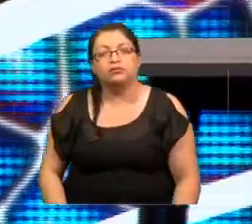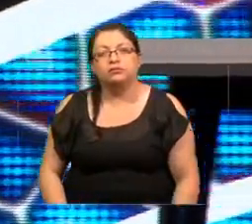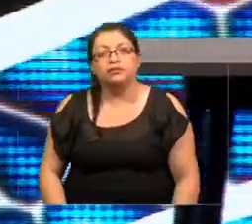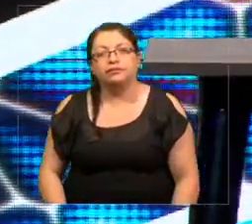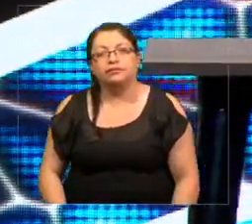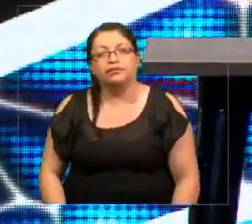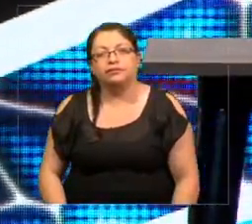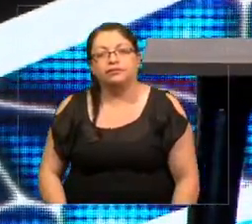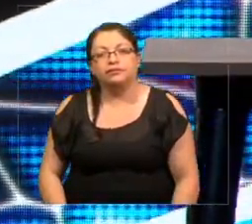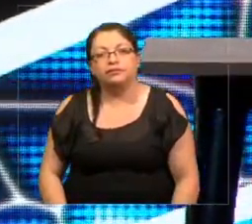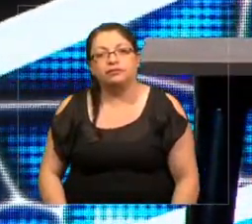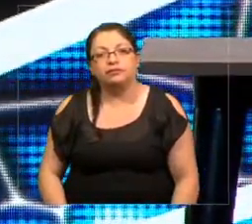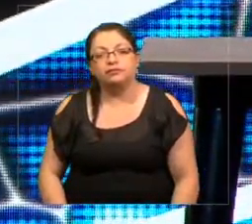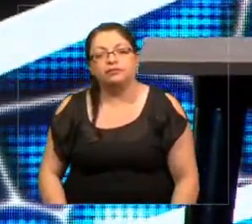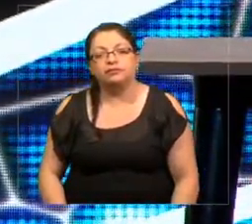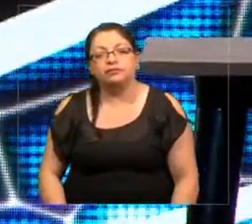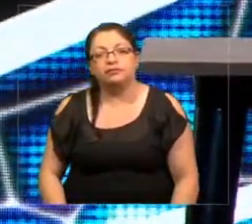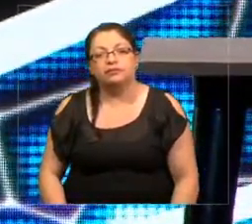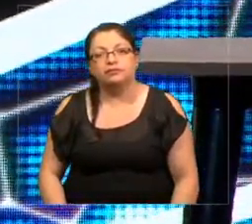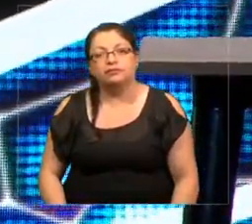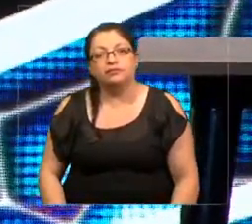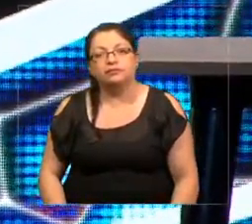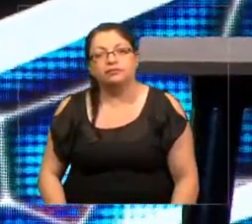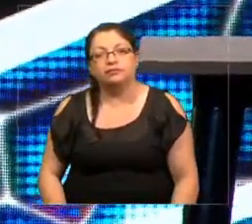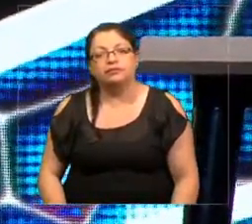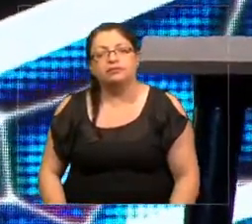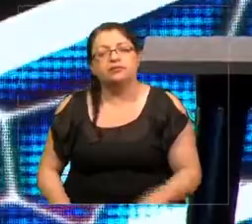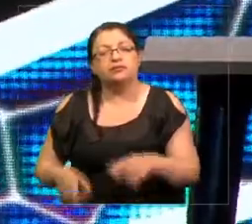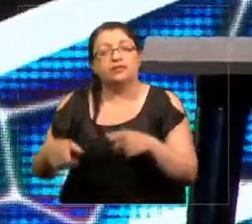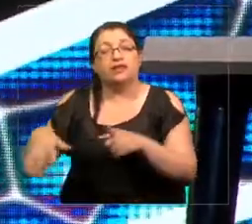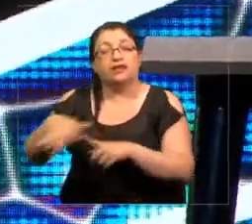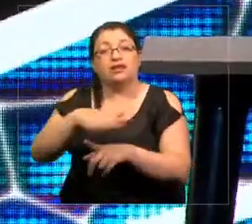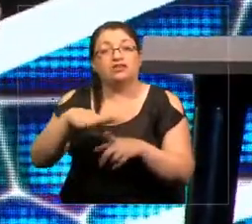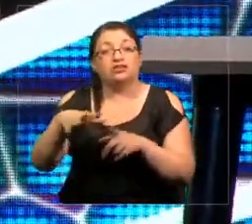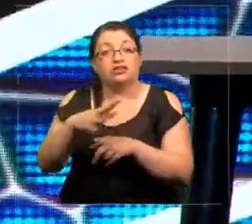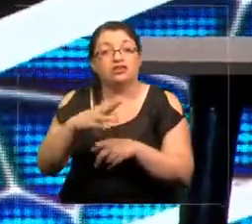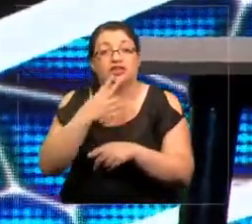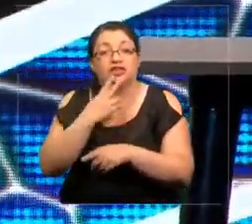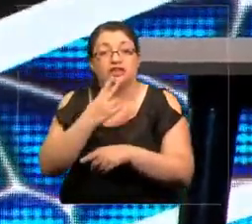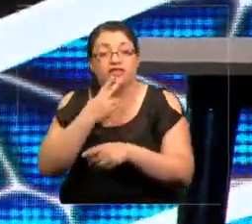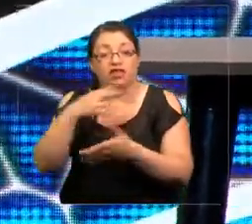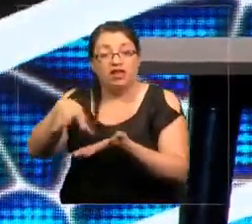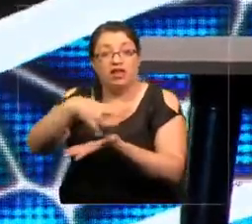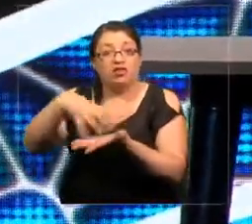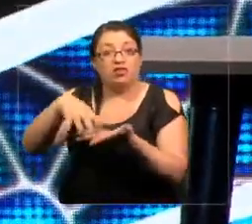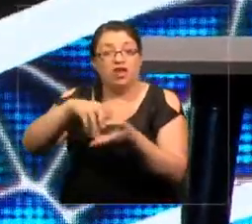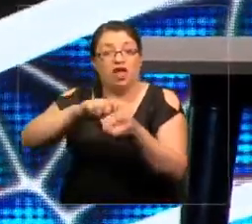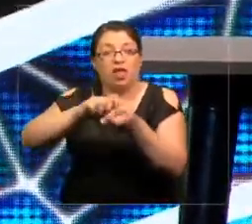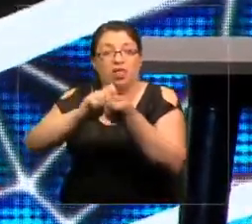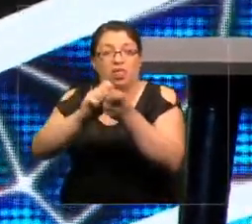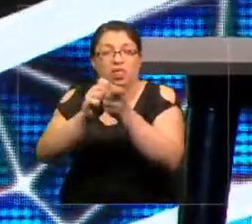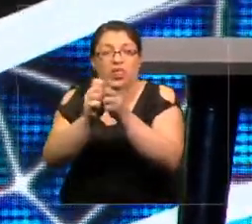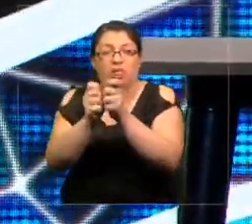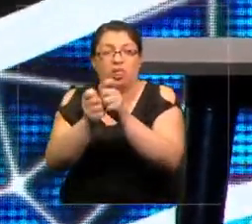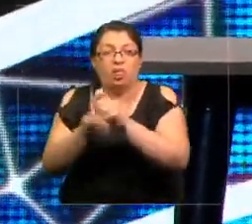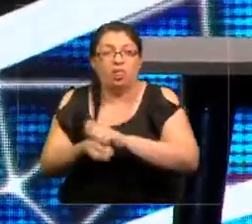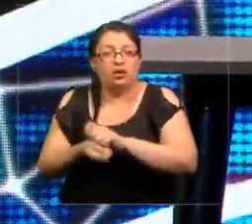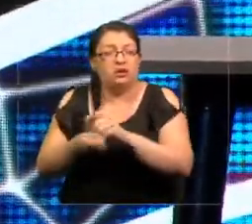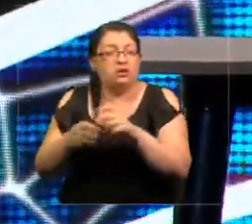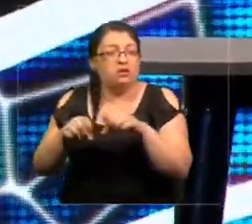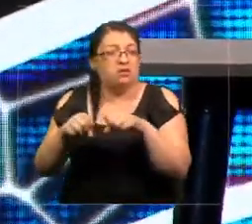y tenemos un claro deterioro de las condiciones de vida en las ciudades sin ser catastrofista